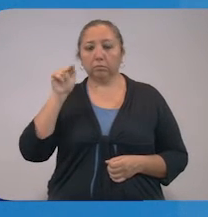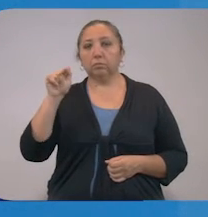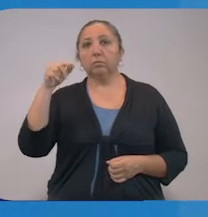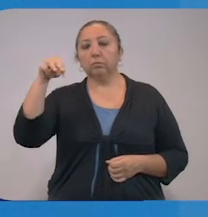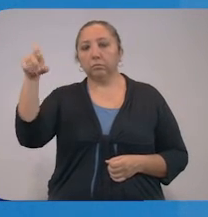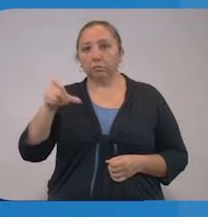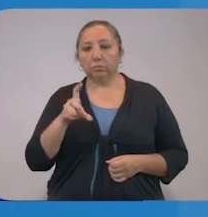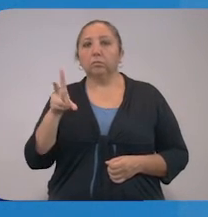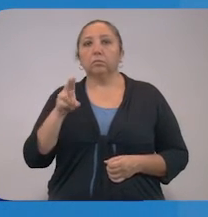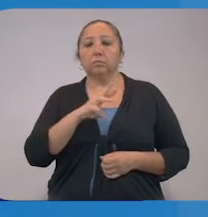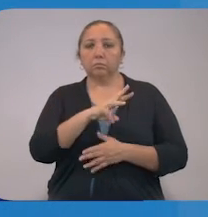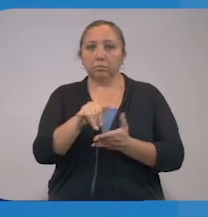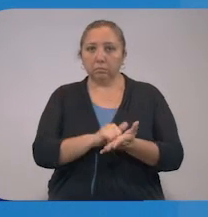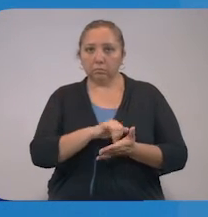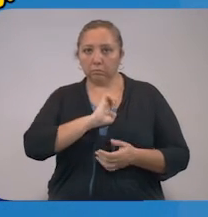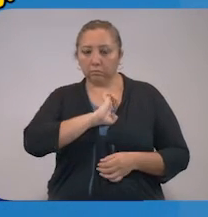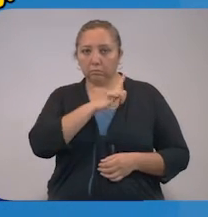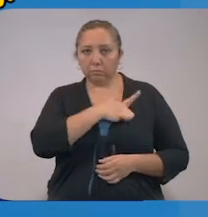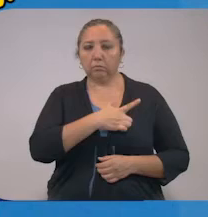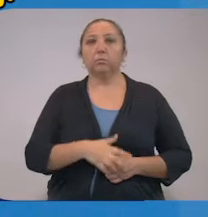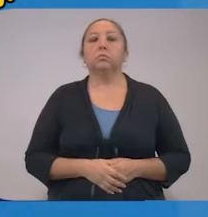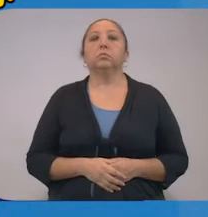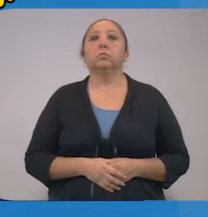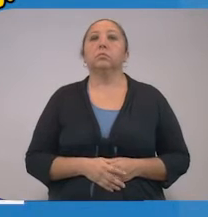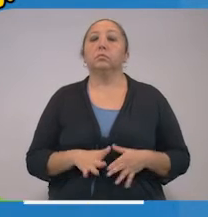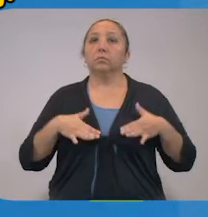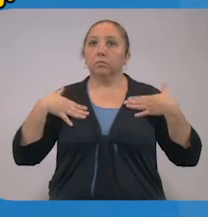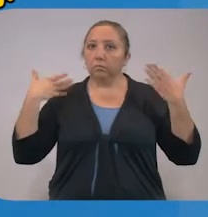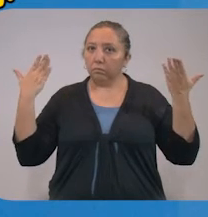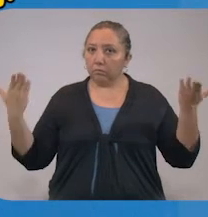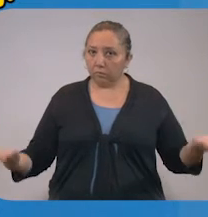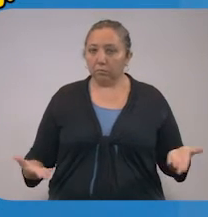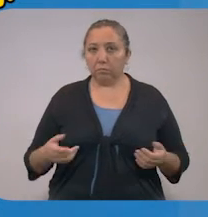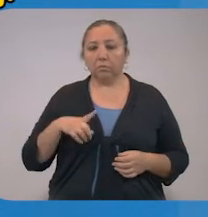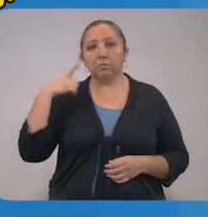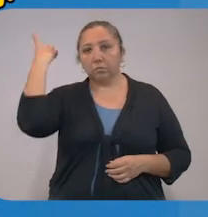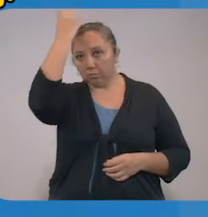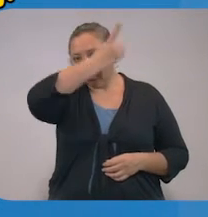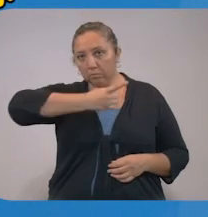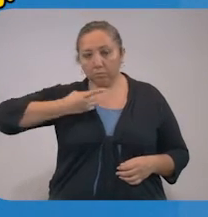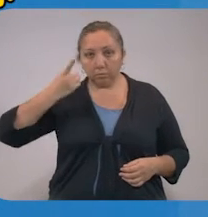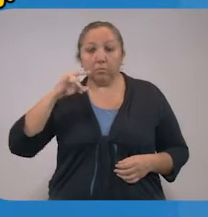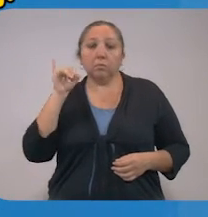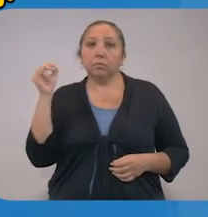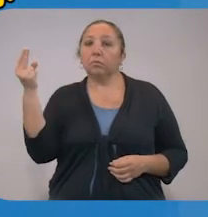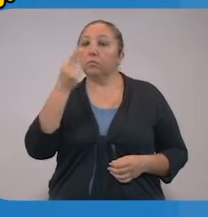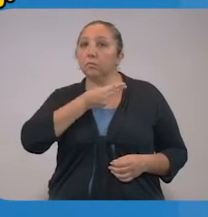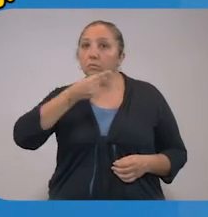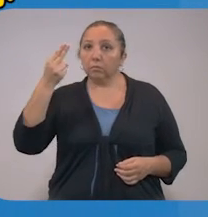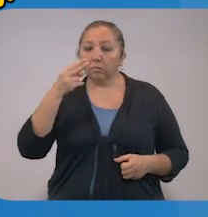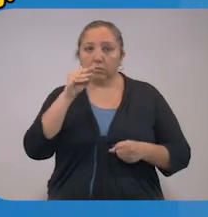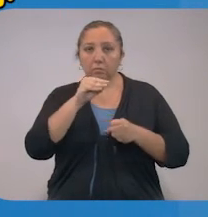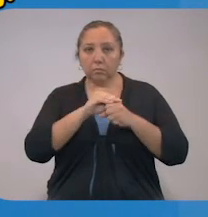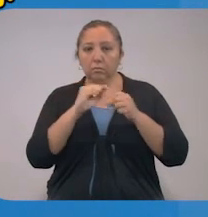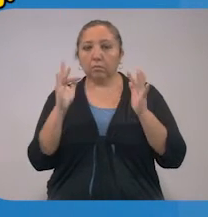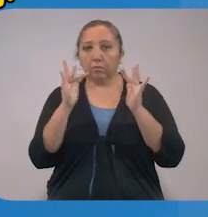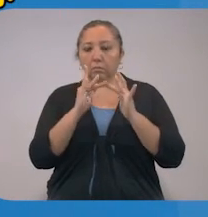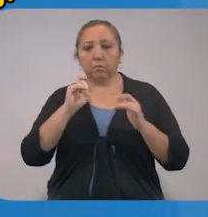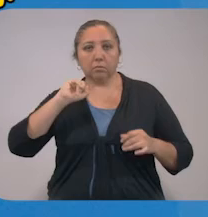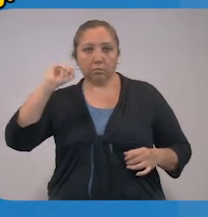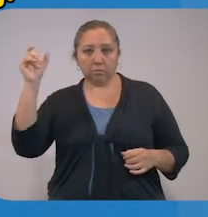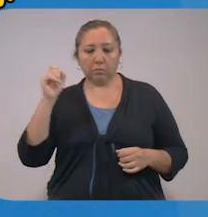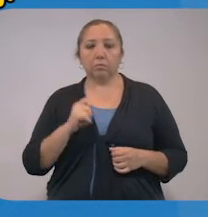coronavirus.yucatan.gob.mx, también en maya y en español. También para ofrecer un diagnóstico automatizado y en caso de ser necesario ponerse en contacto con